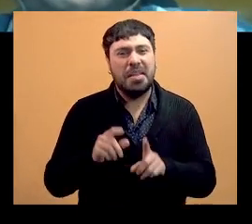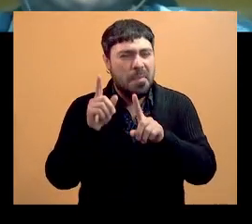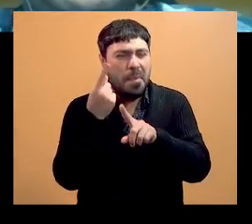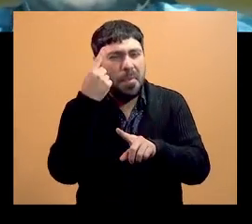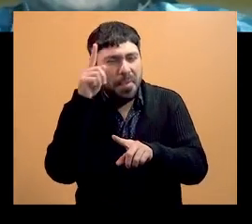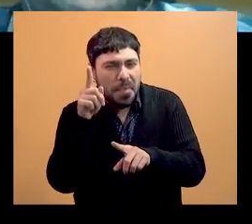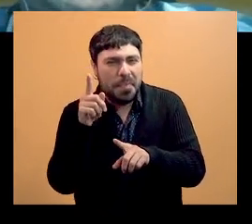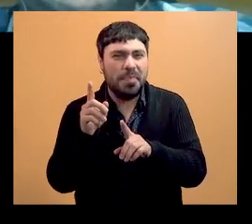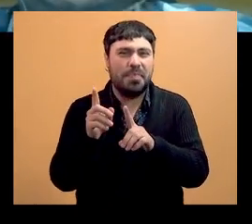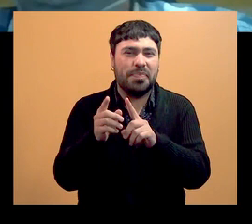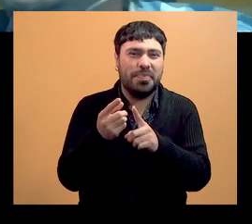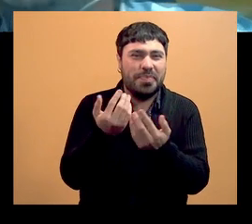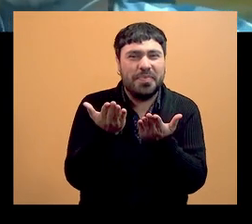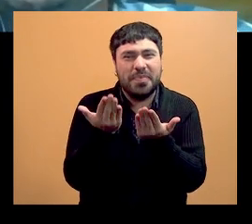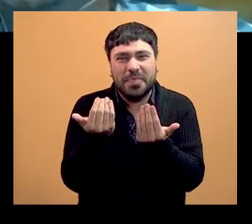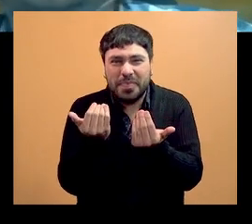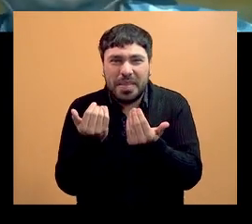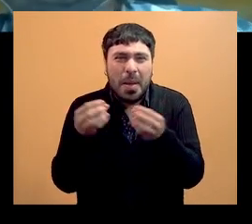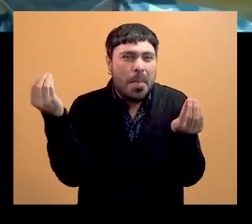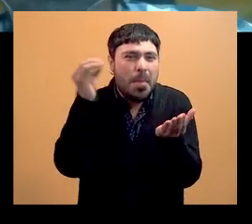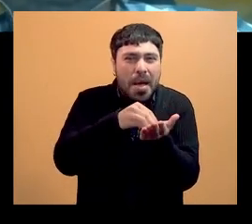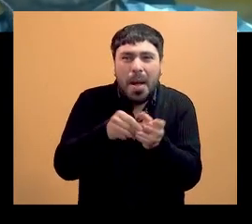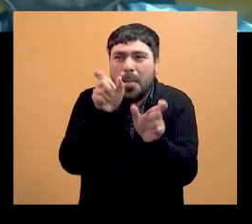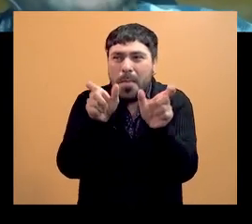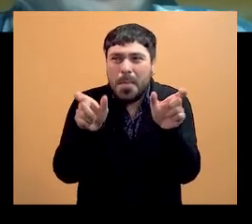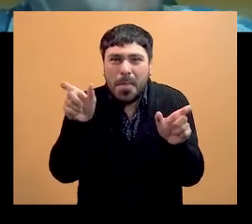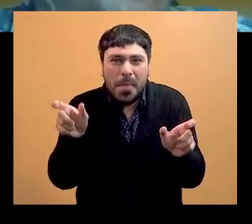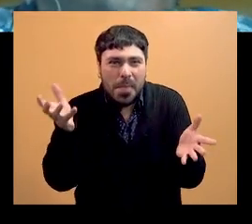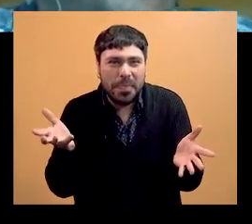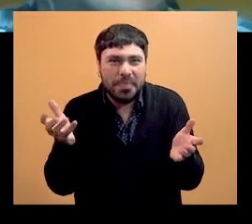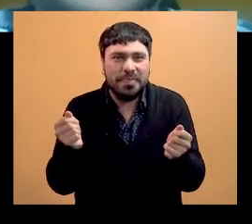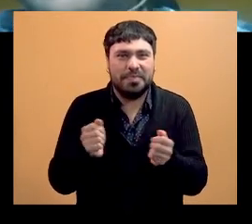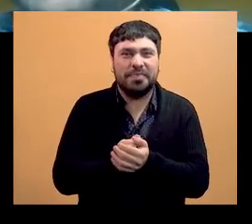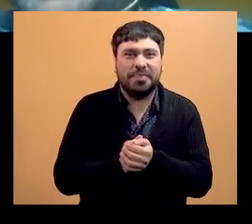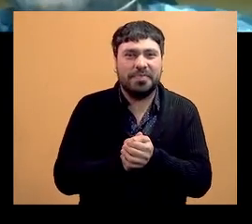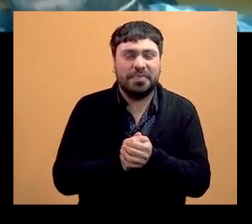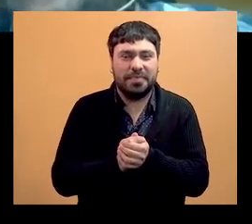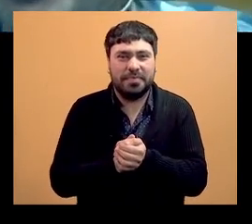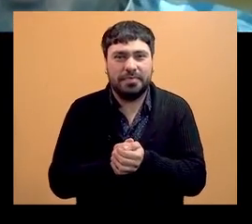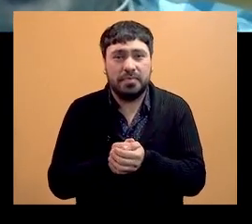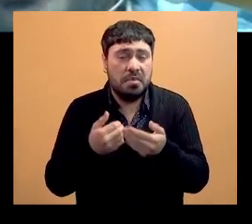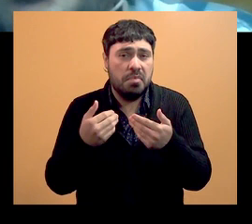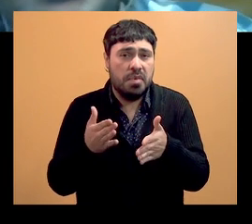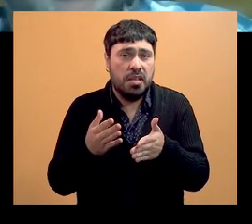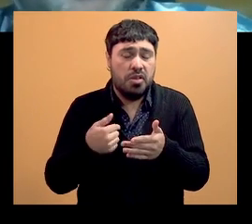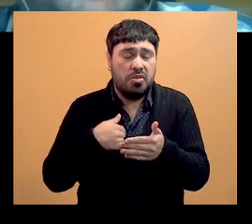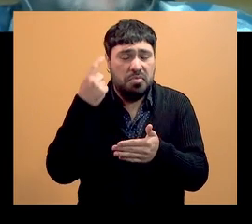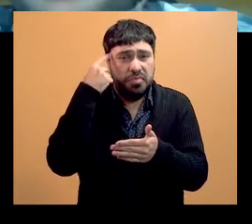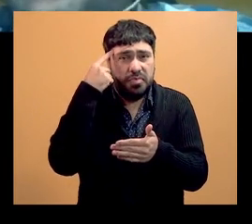mundo de la tecnología espacial. Así que en realidad no me tuvieron que convencer mucho por eso. Así que por lo menos espero